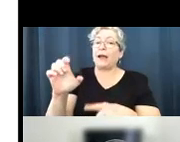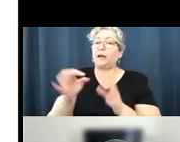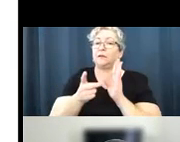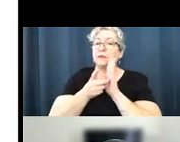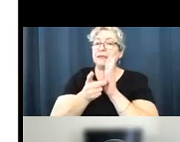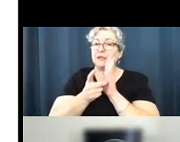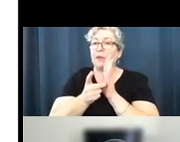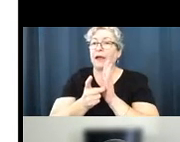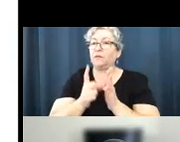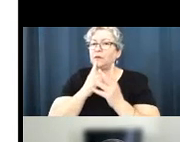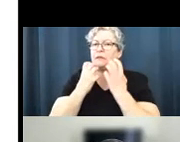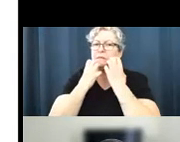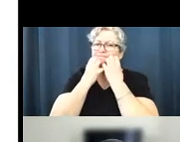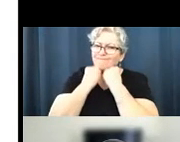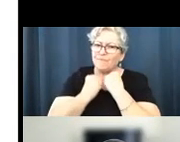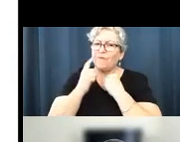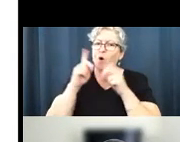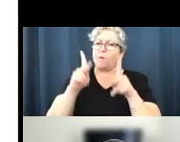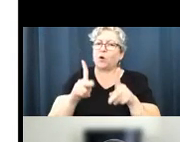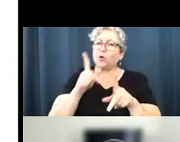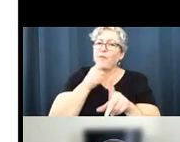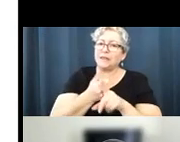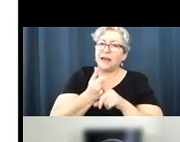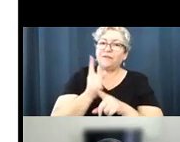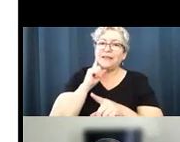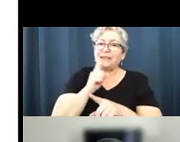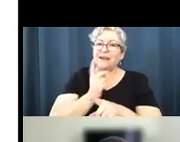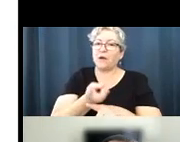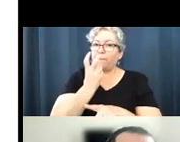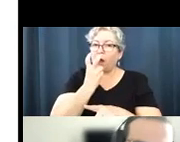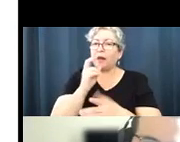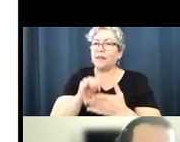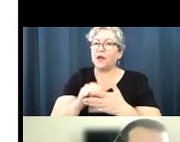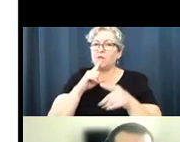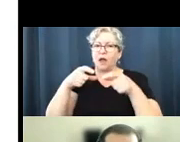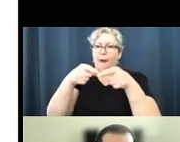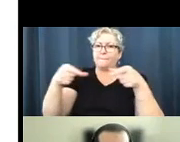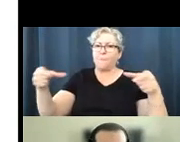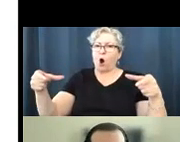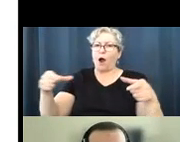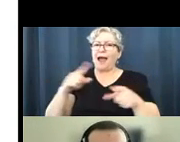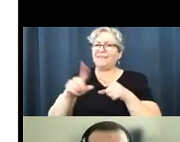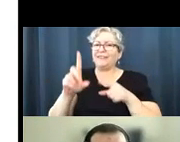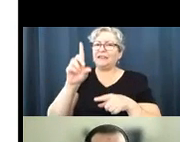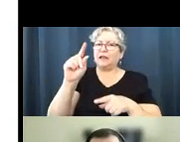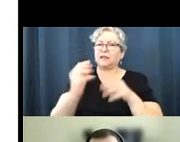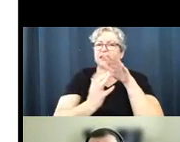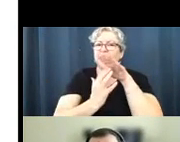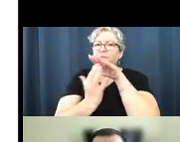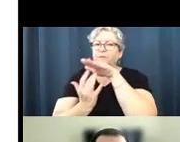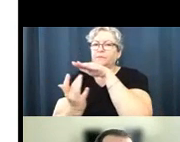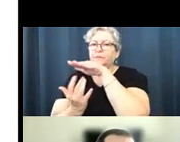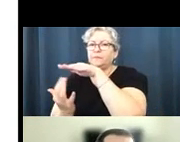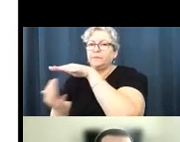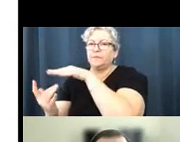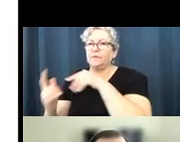usar el Braille, que es muy valioso para una persona que es ciega y muda. Y